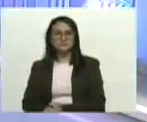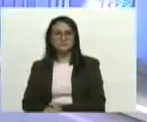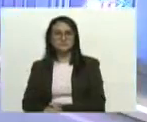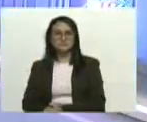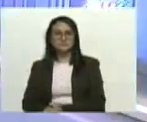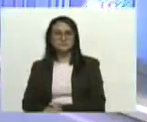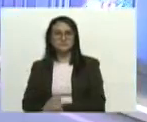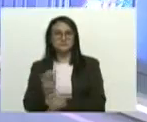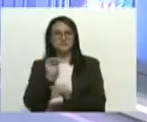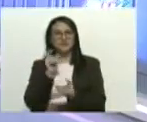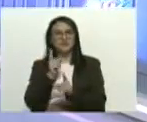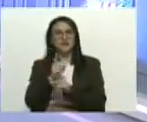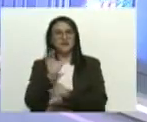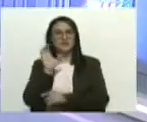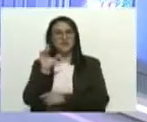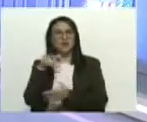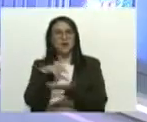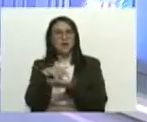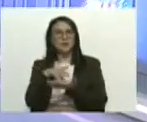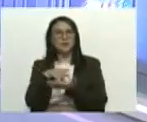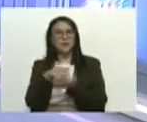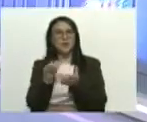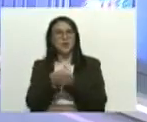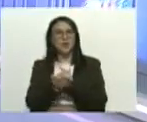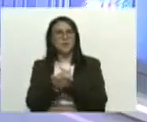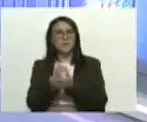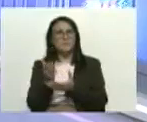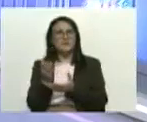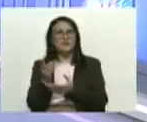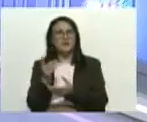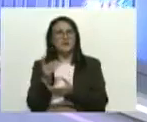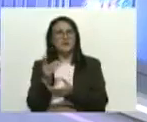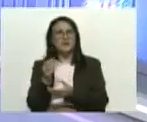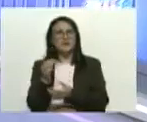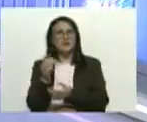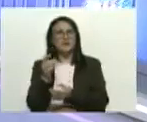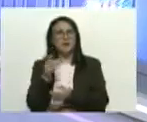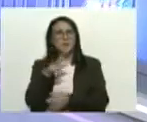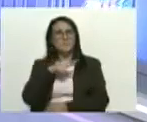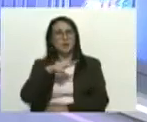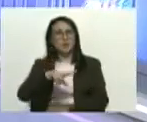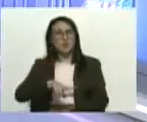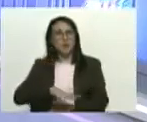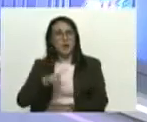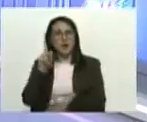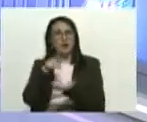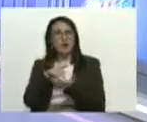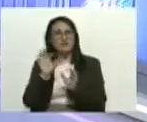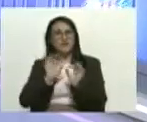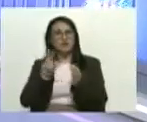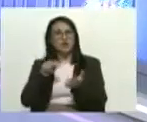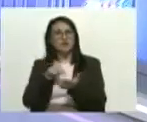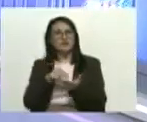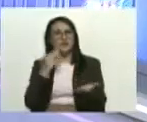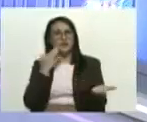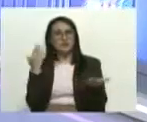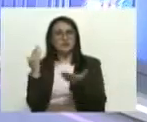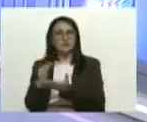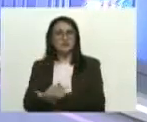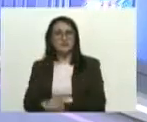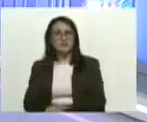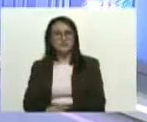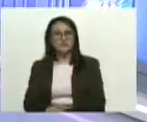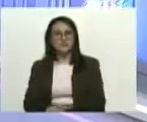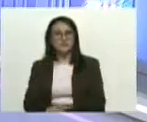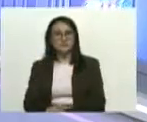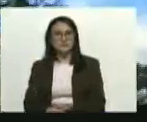Luego del debut en el estado Carabobo, la compañía Ducha Pitó de Portugal llegó al Teatro Nacional. Vamos a ver el siguiente reporte.